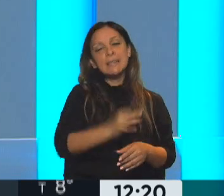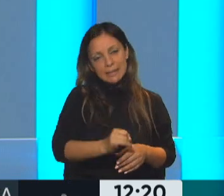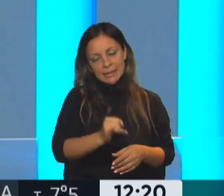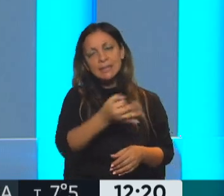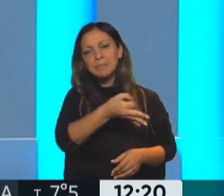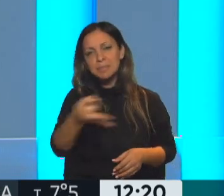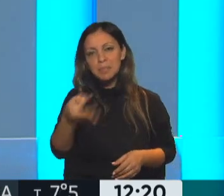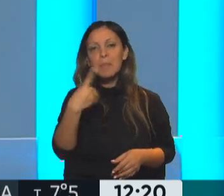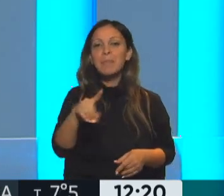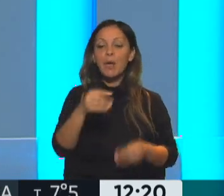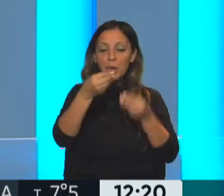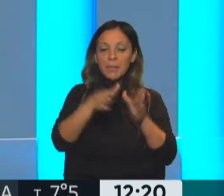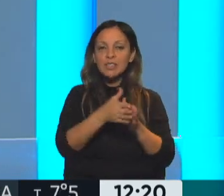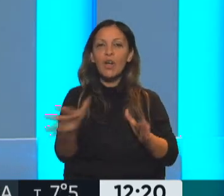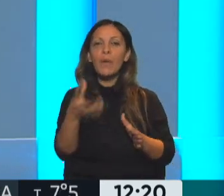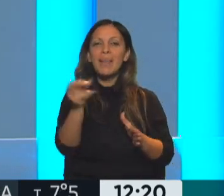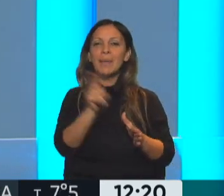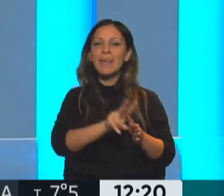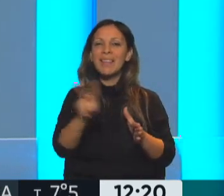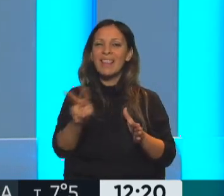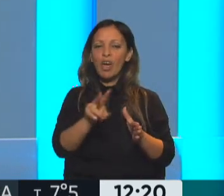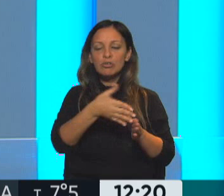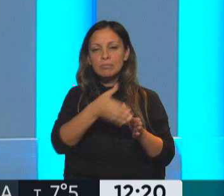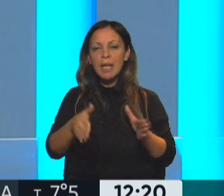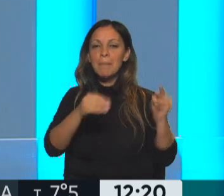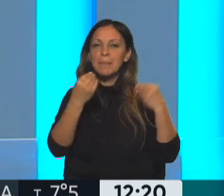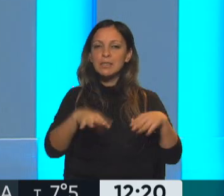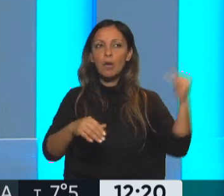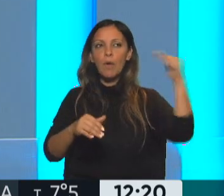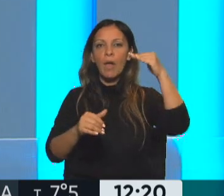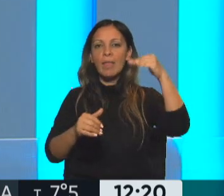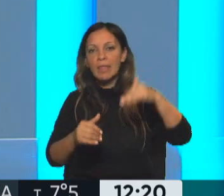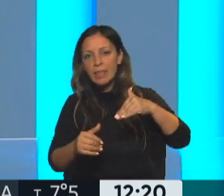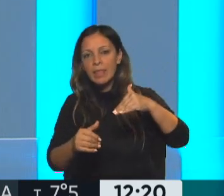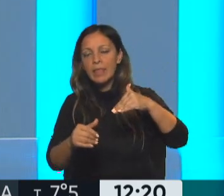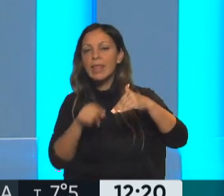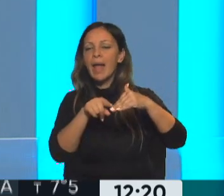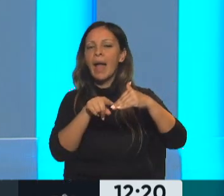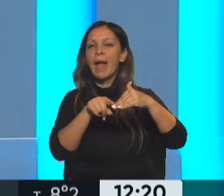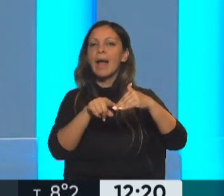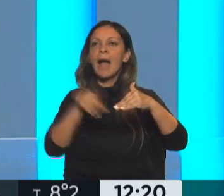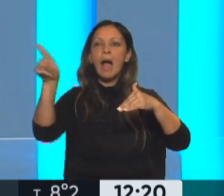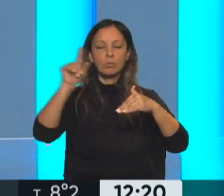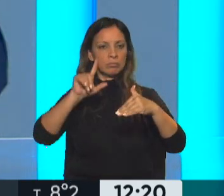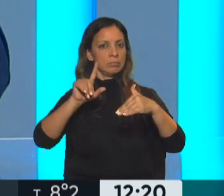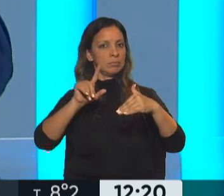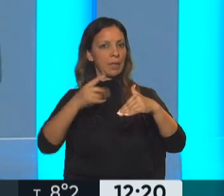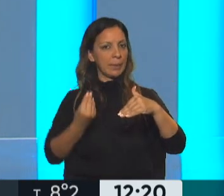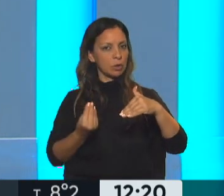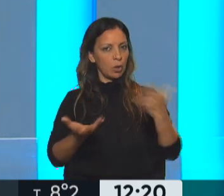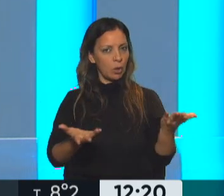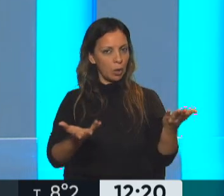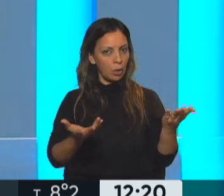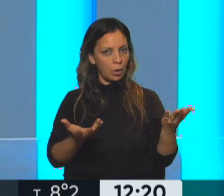es que al principio del año había habido un pequeño bajón, entonces varios prendieron las luces de alarma y dijeron, bueno, ¿se paró